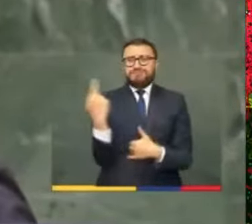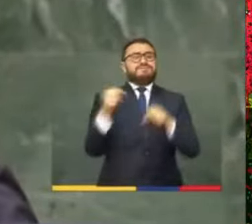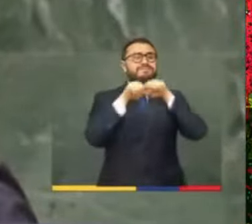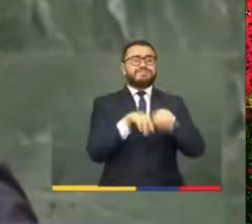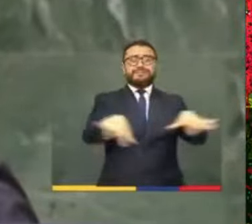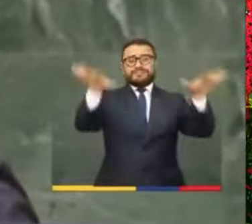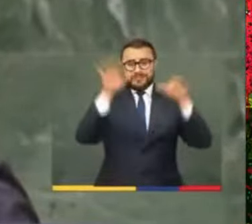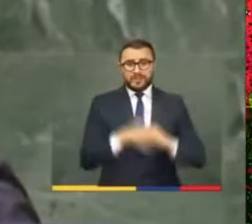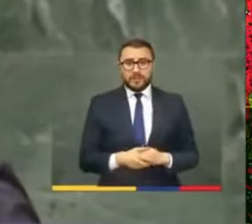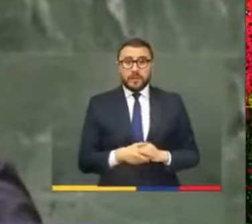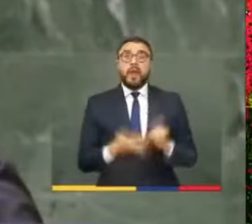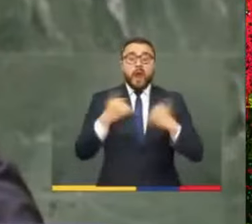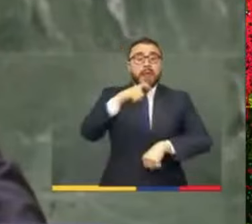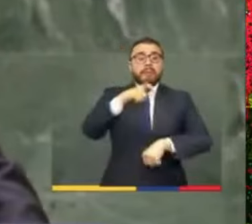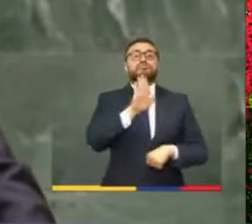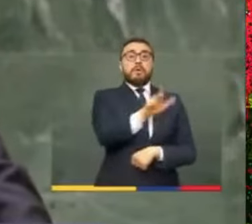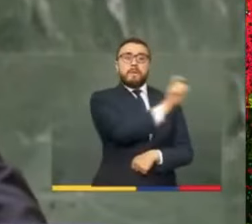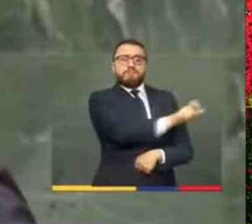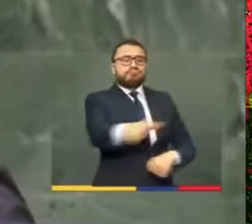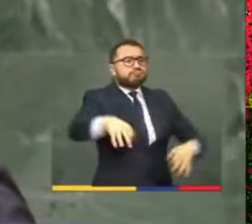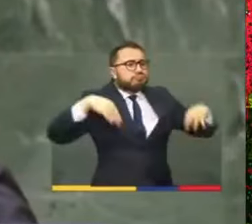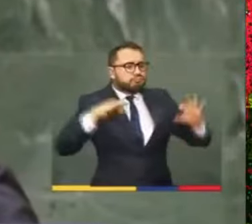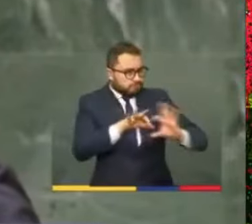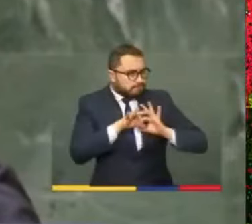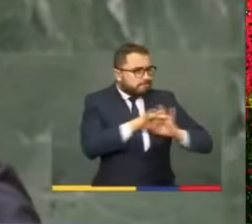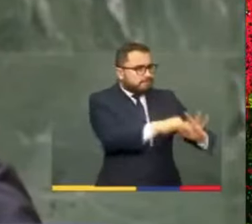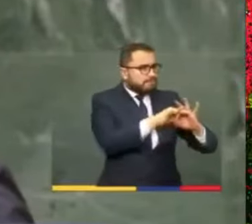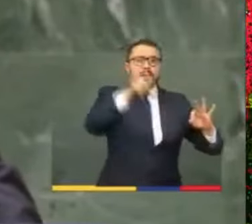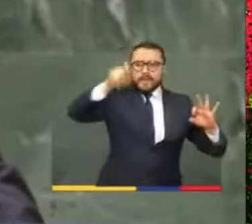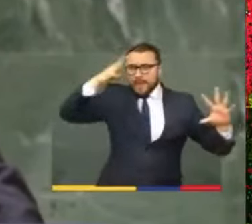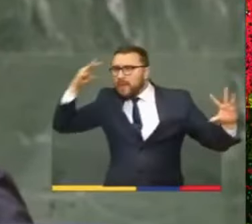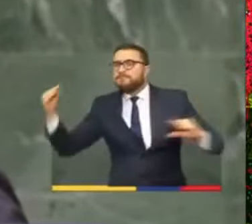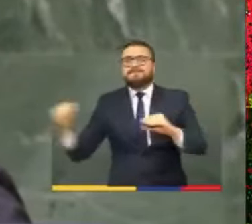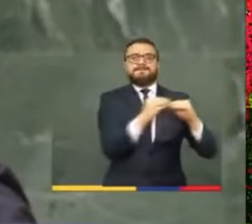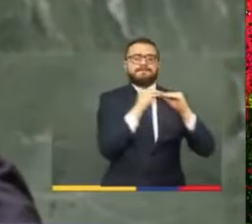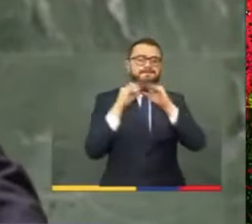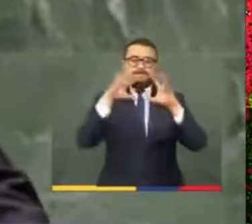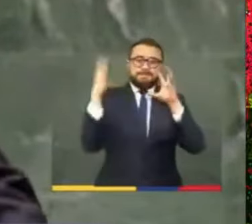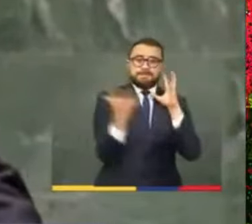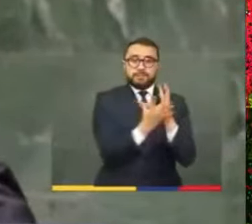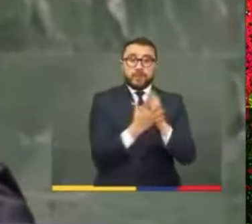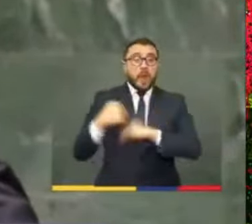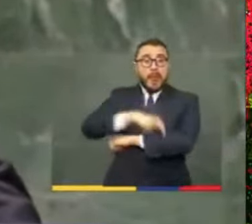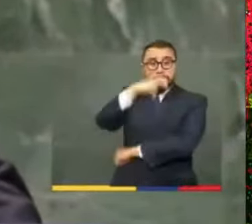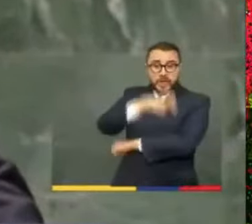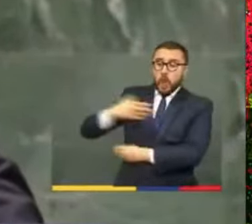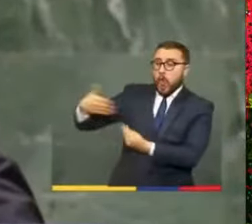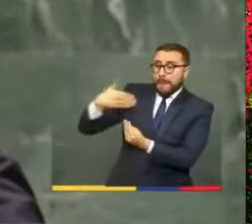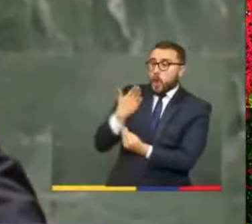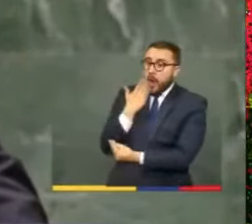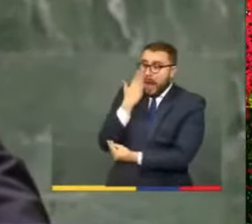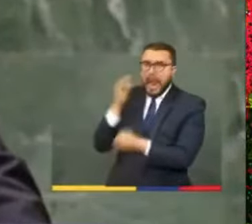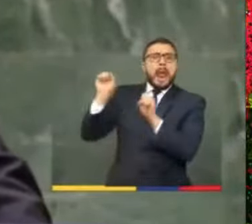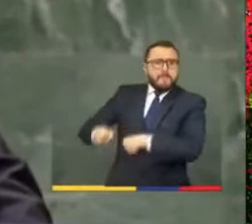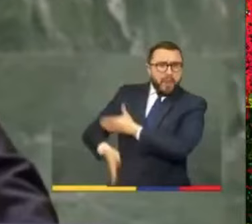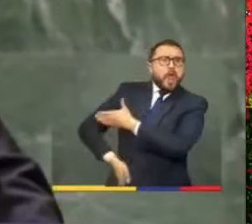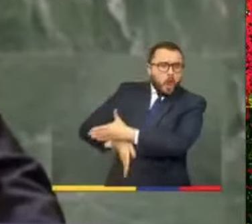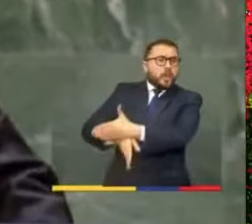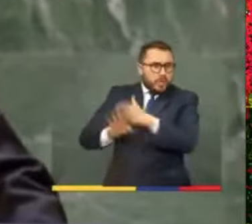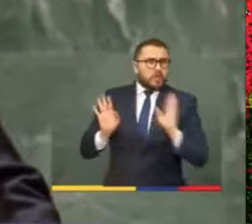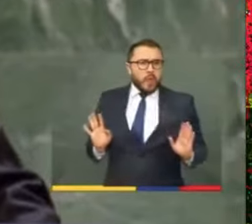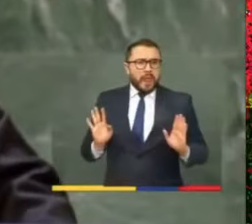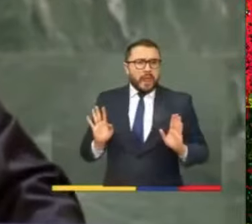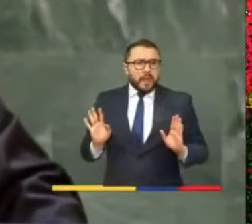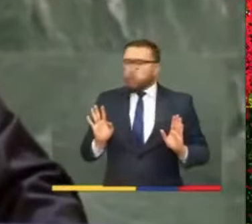actuar localmente y concertar mundialmente. El capital fósil puede seguir. El capital fósil